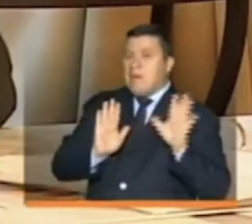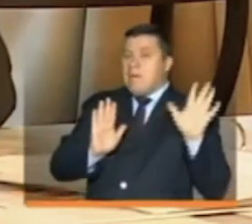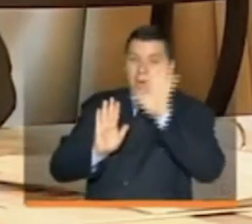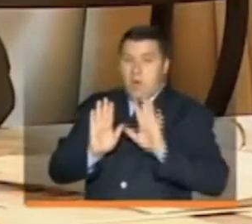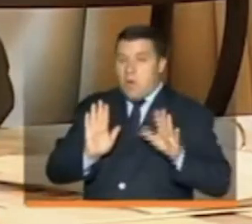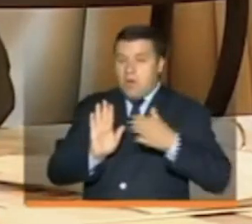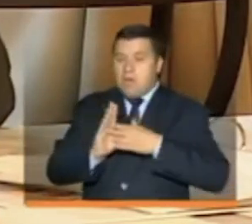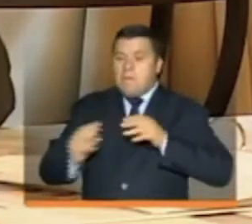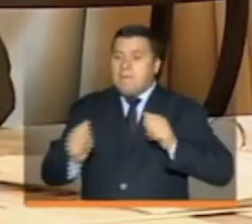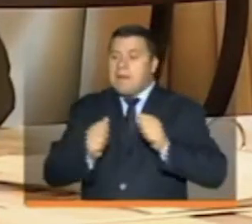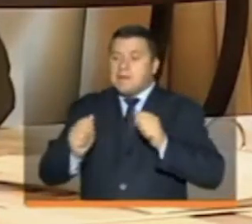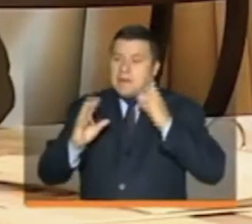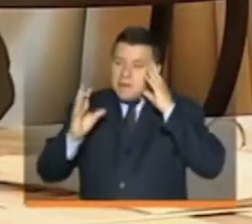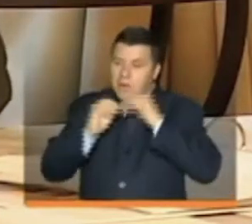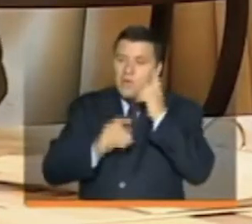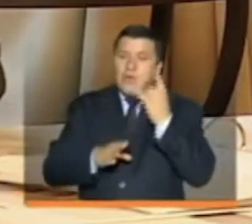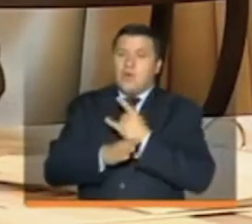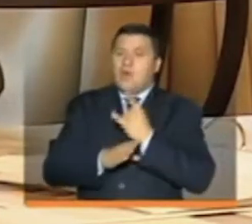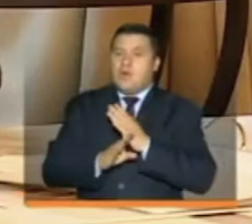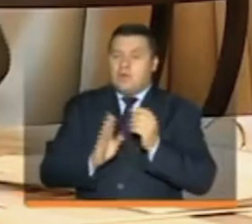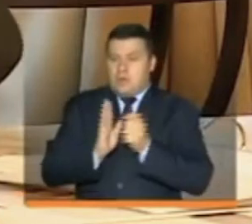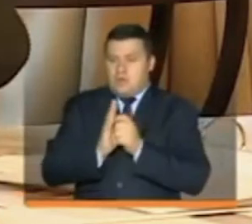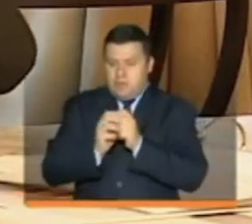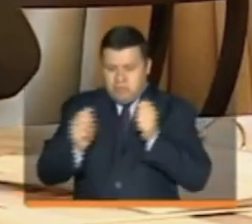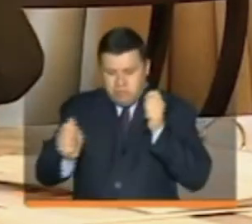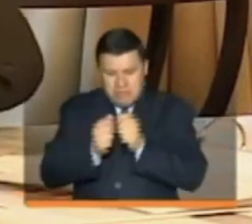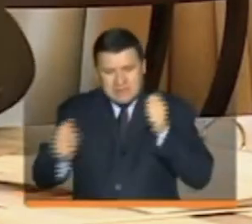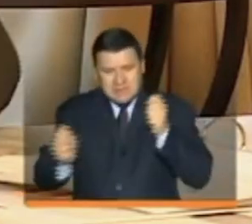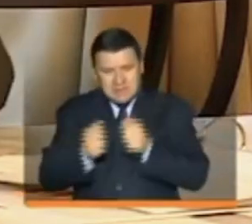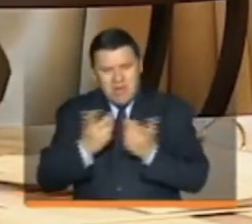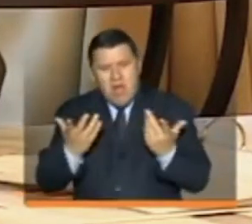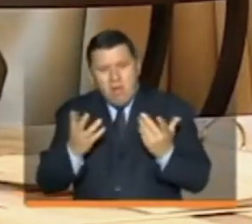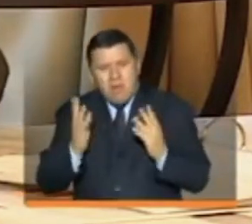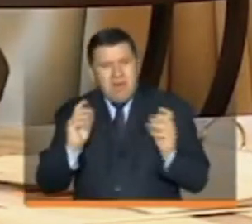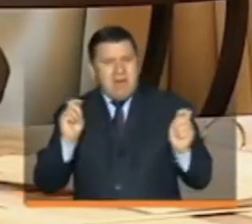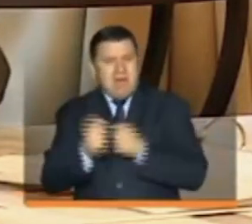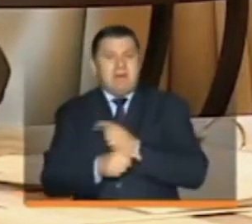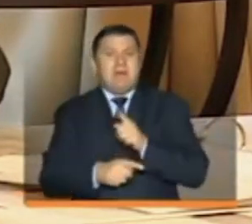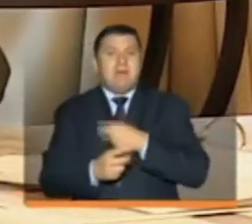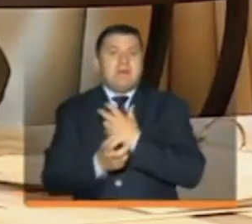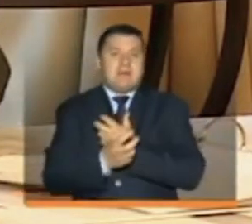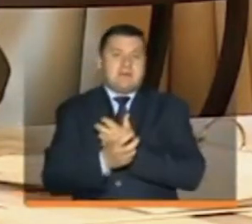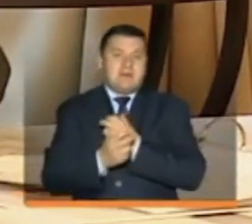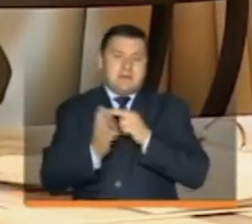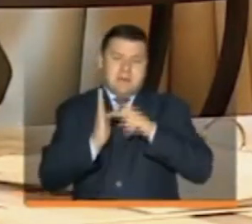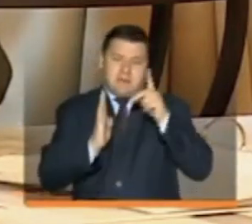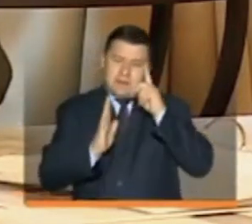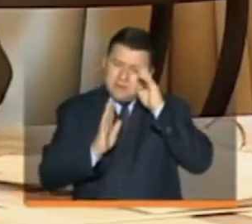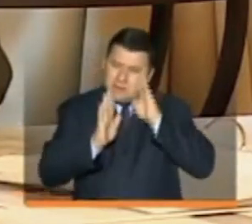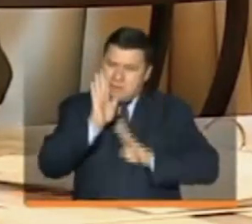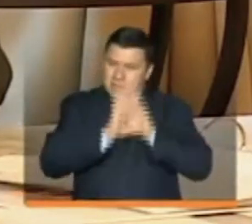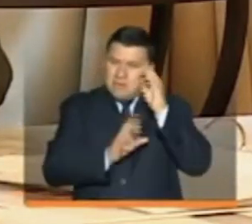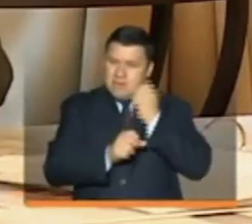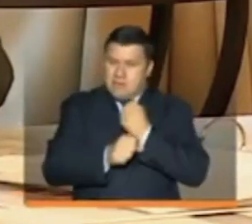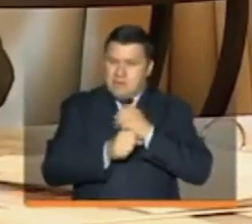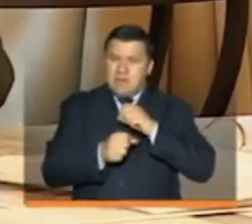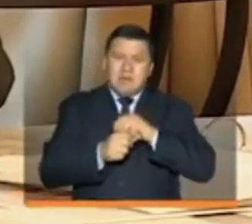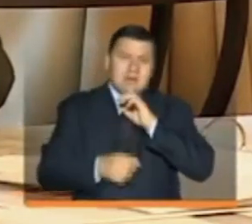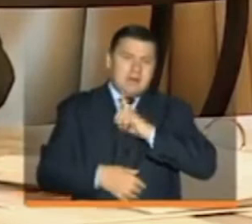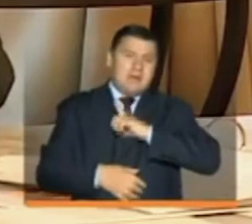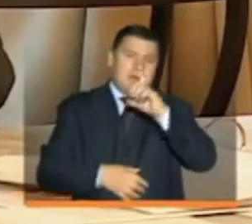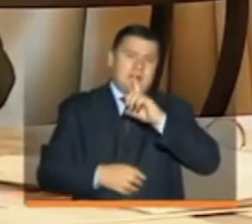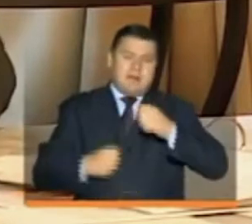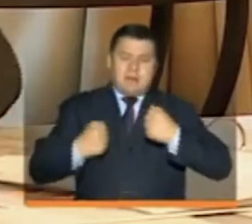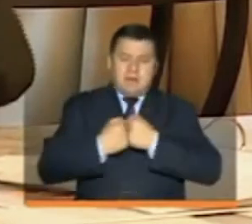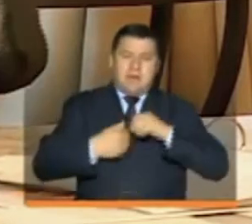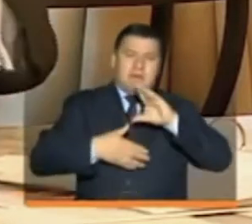tema de plásticos de un solo uso. Adicional a esto, viene una agenda de trabajo en ciencia, tecnología e innovación que liderará Colombia en la